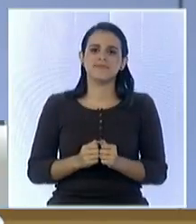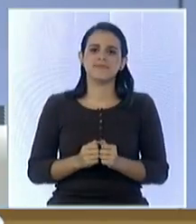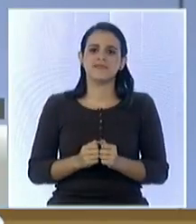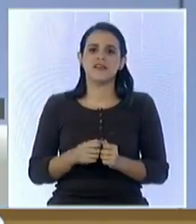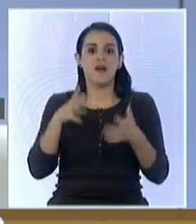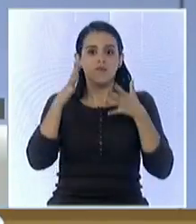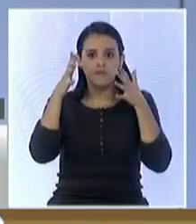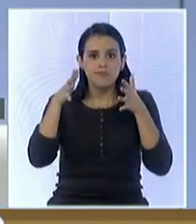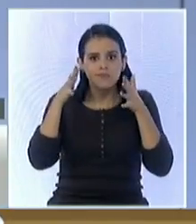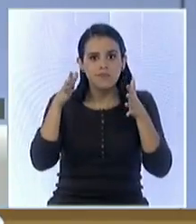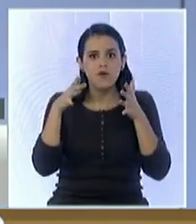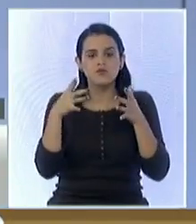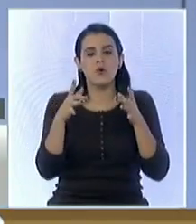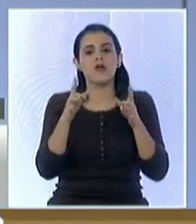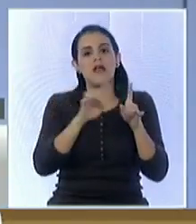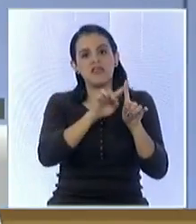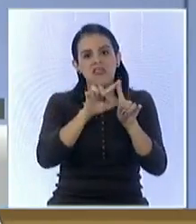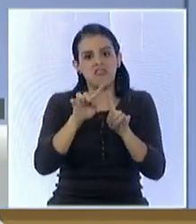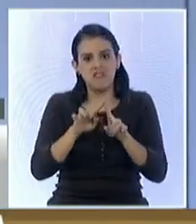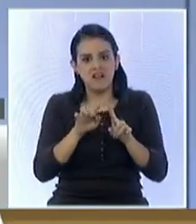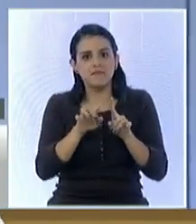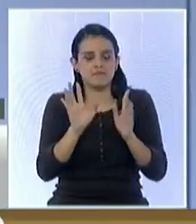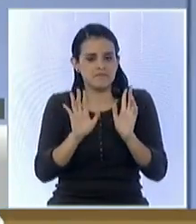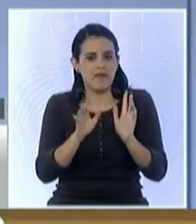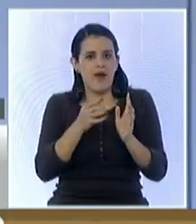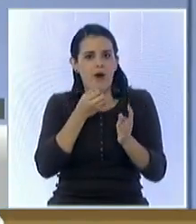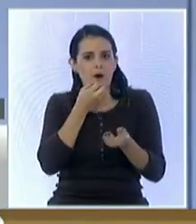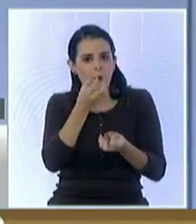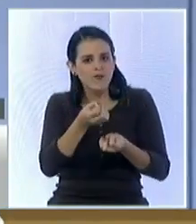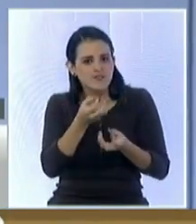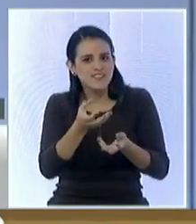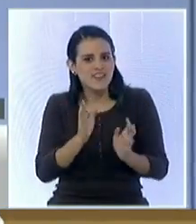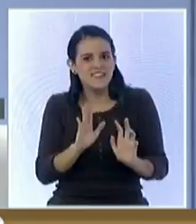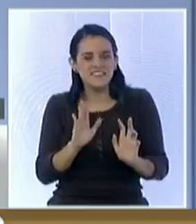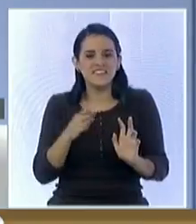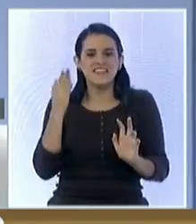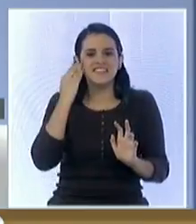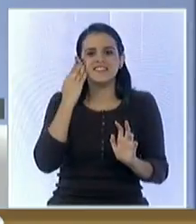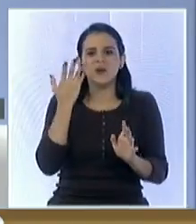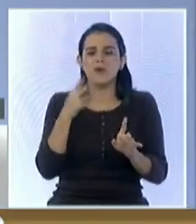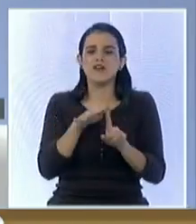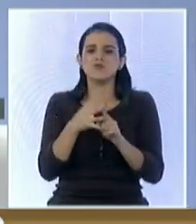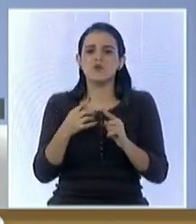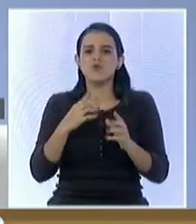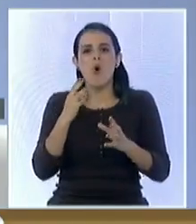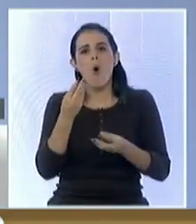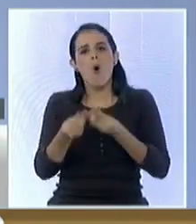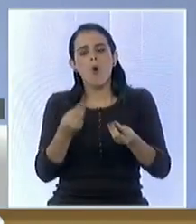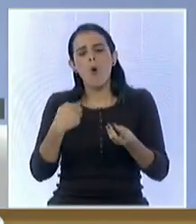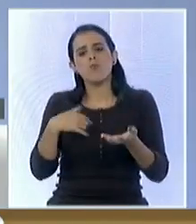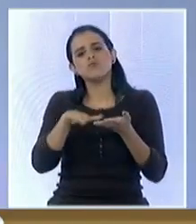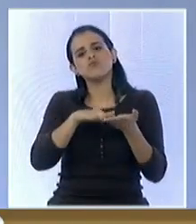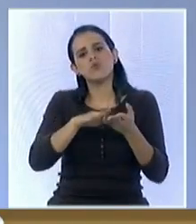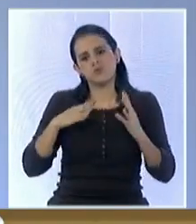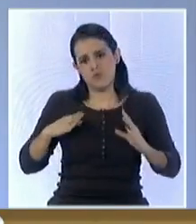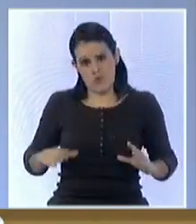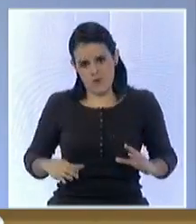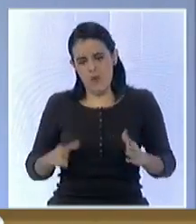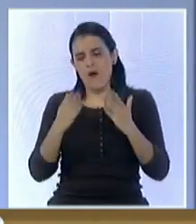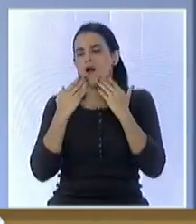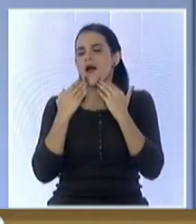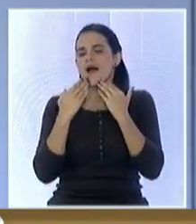esos tips tan importantes de saber cómo reconocer qué está pasando con cada una de nuestras partes del cuerpo. Queremos agradecerle una vez